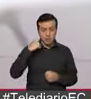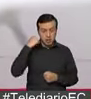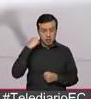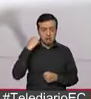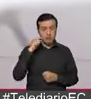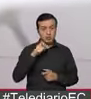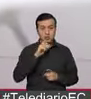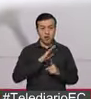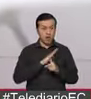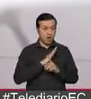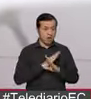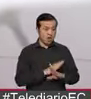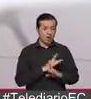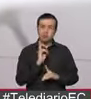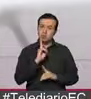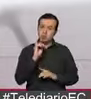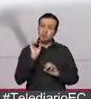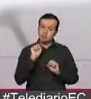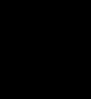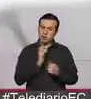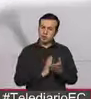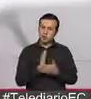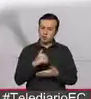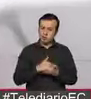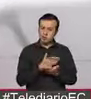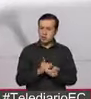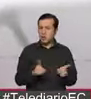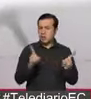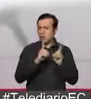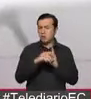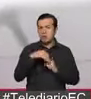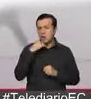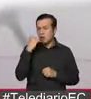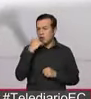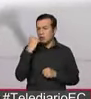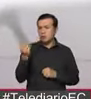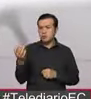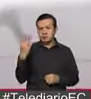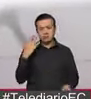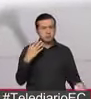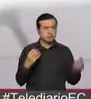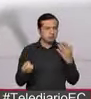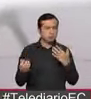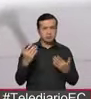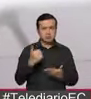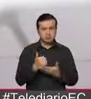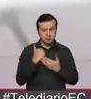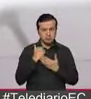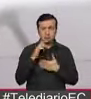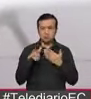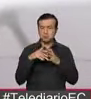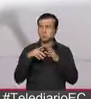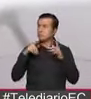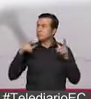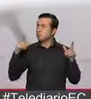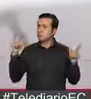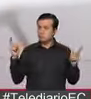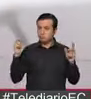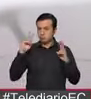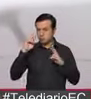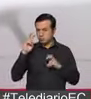ninguna persona pero si acceder a unas bases de datos una información que también permita desde lo macro desde la